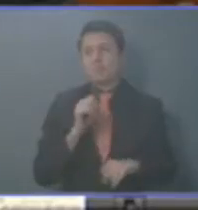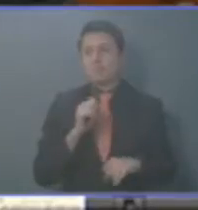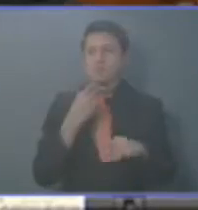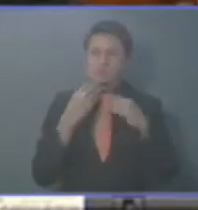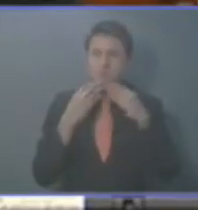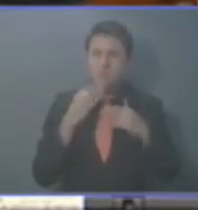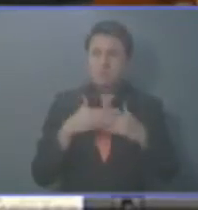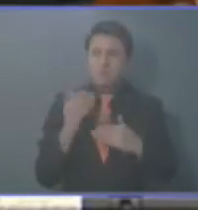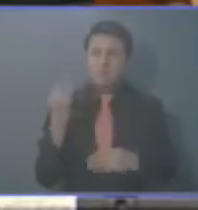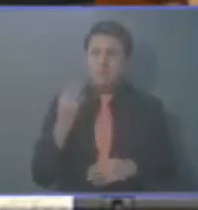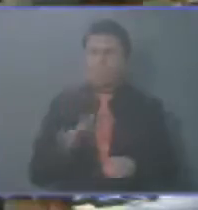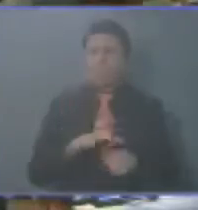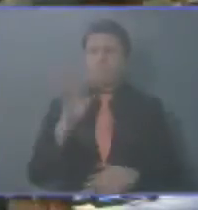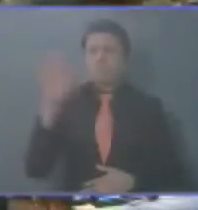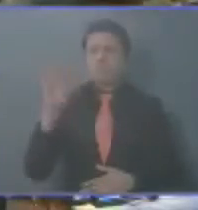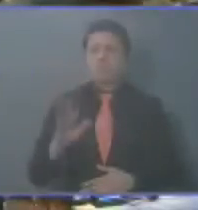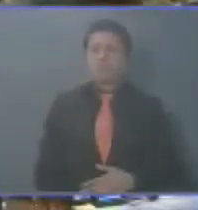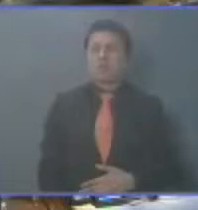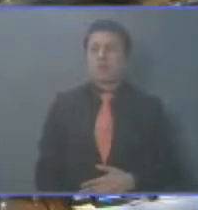de la palabra, por favor.